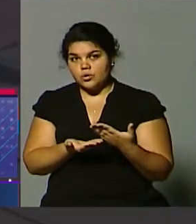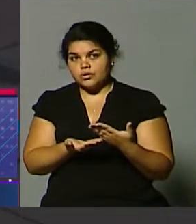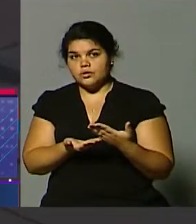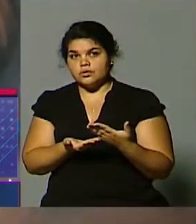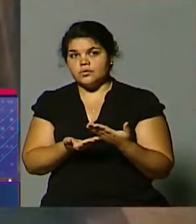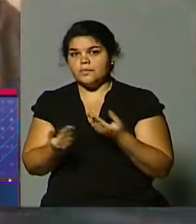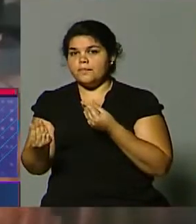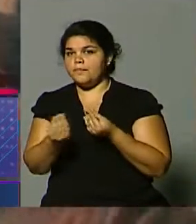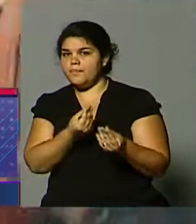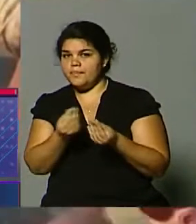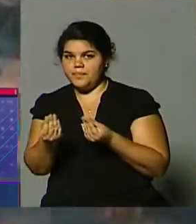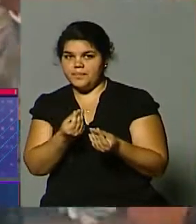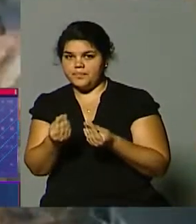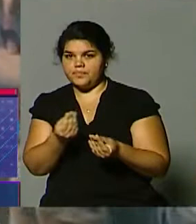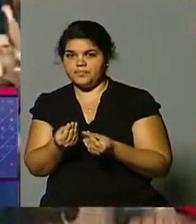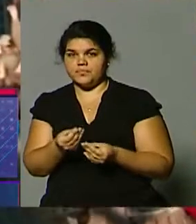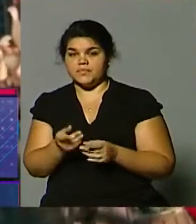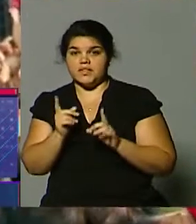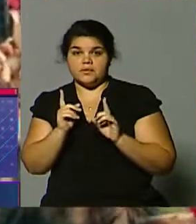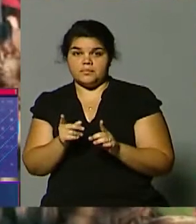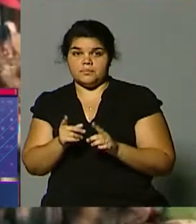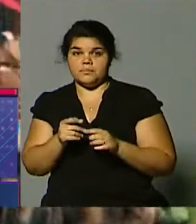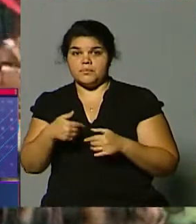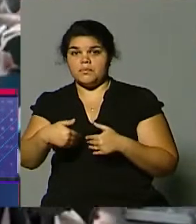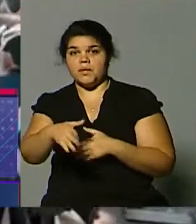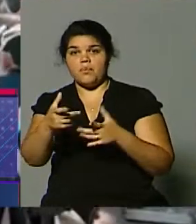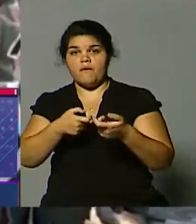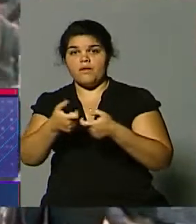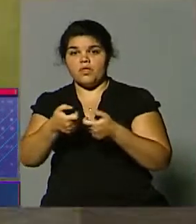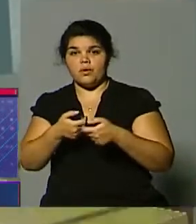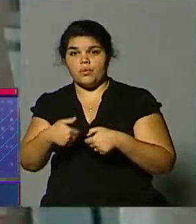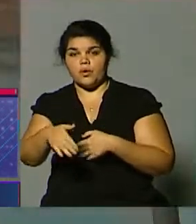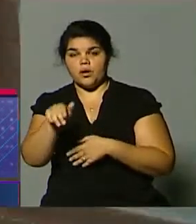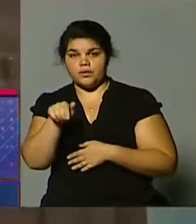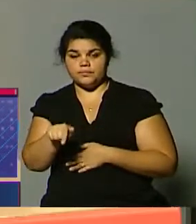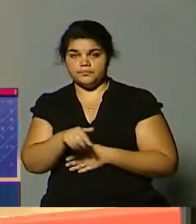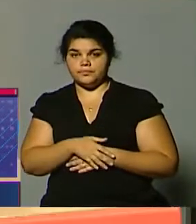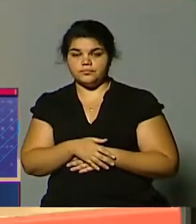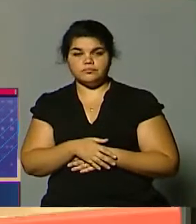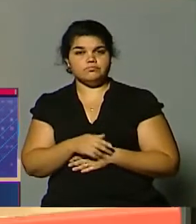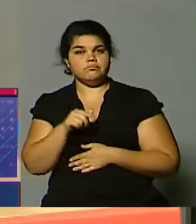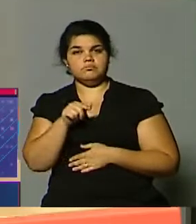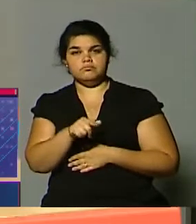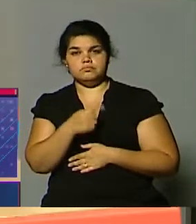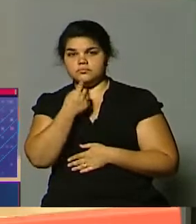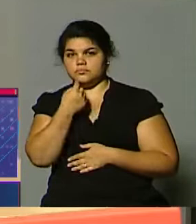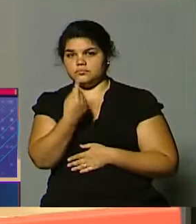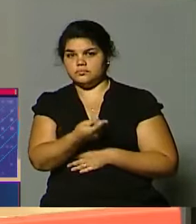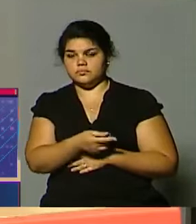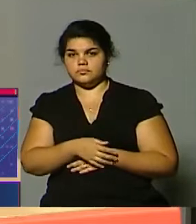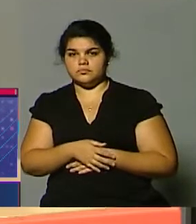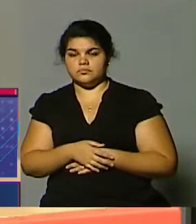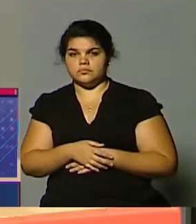poder justamente dar lugar a la generación de videojuegos. Nicolás, ¿con qué se van a encontrar aquellos que